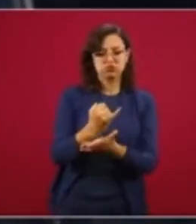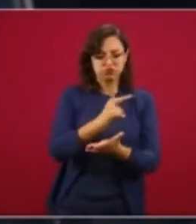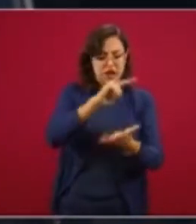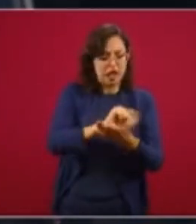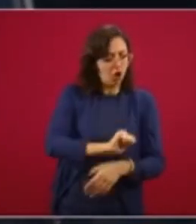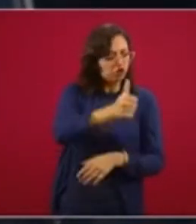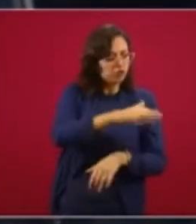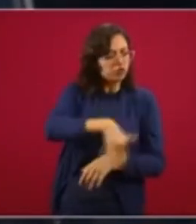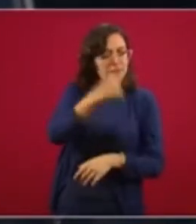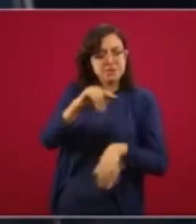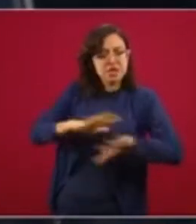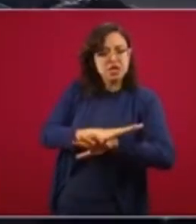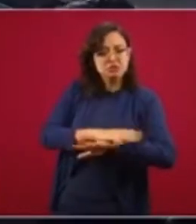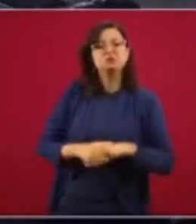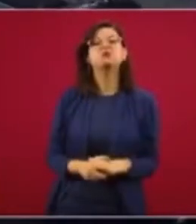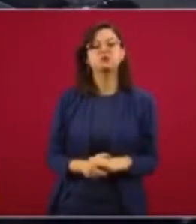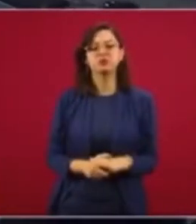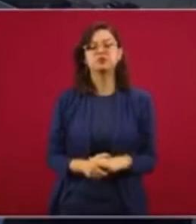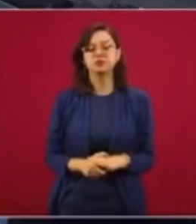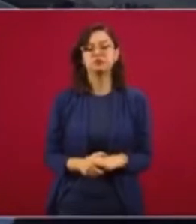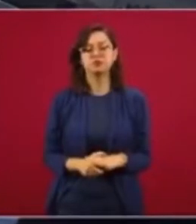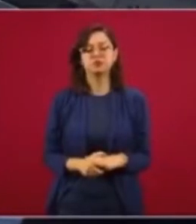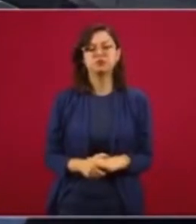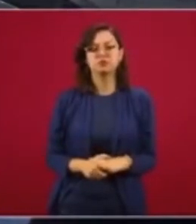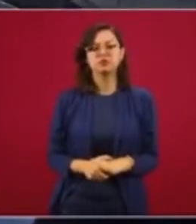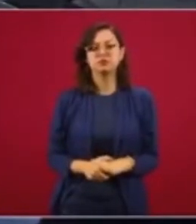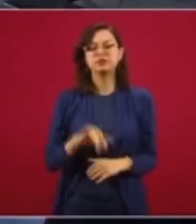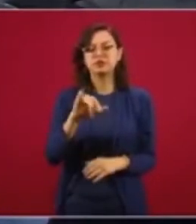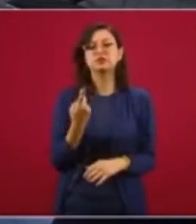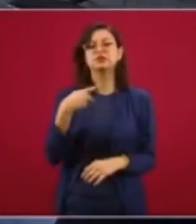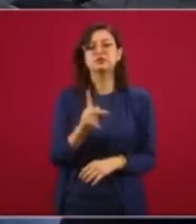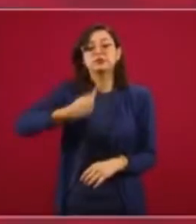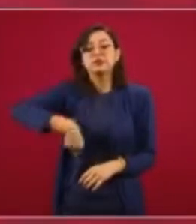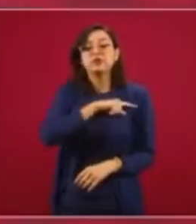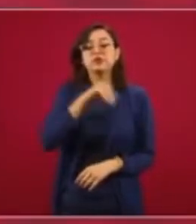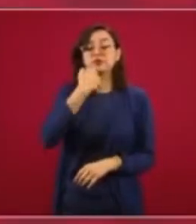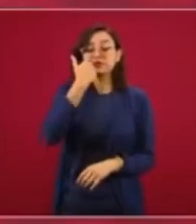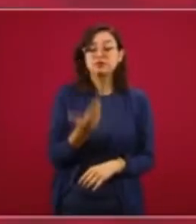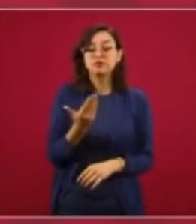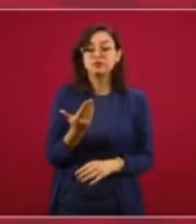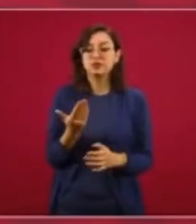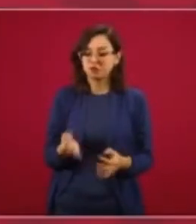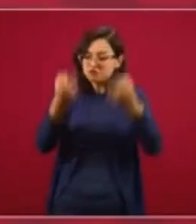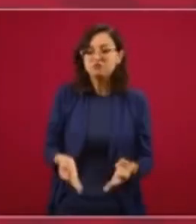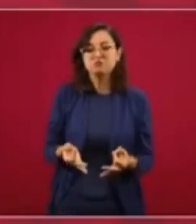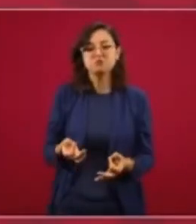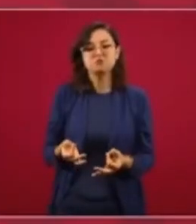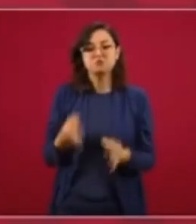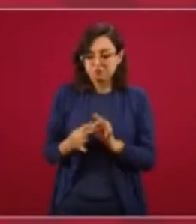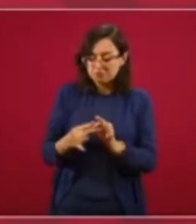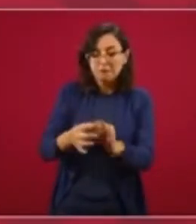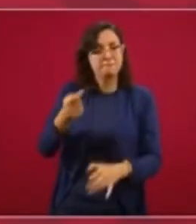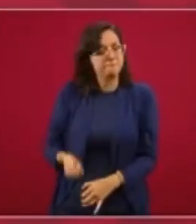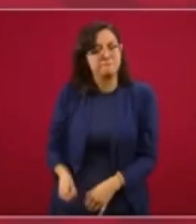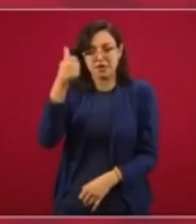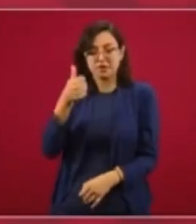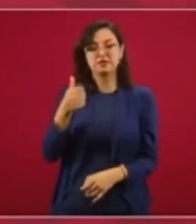jurídica alterna a esta? Sí, sí, pero lo que queremos es hacerlo como nunca se ha hecho,